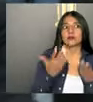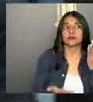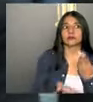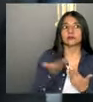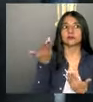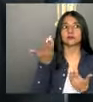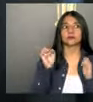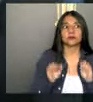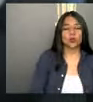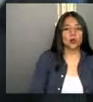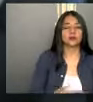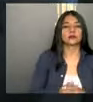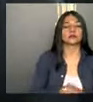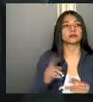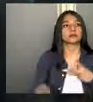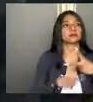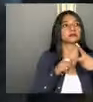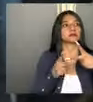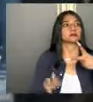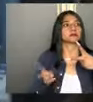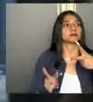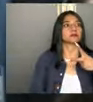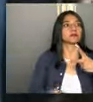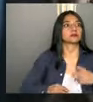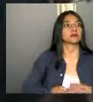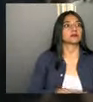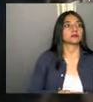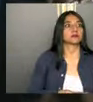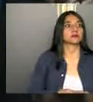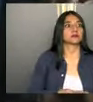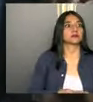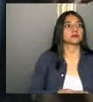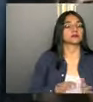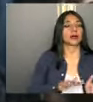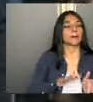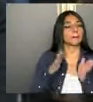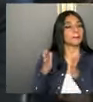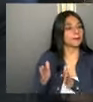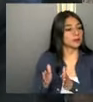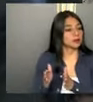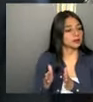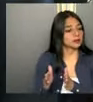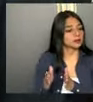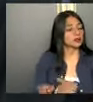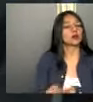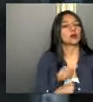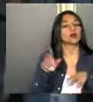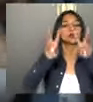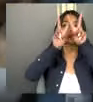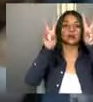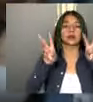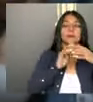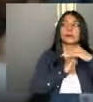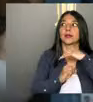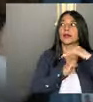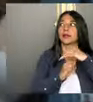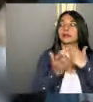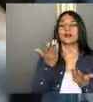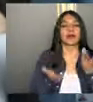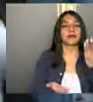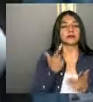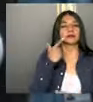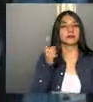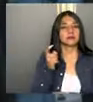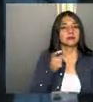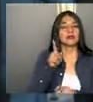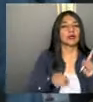existe esa posibilidad. La otra, quería saber si aparte del cronograma tiene otros temas del metro que le generen preocupación